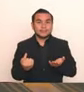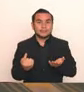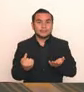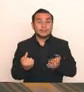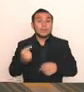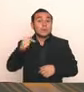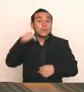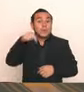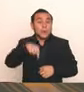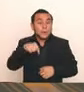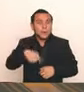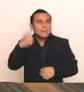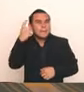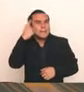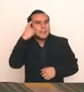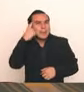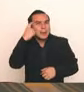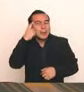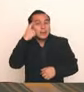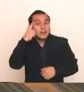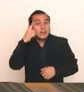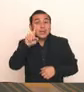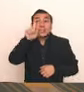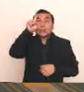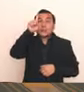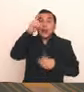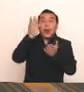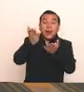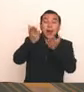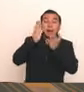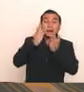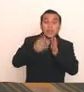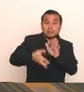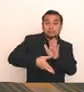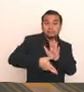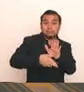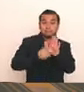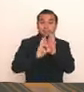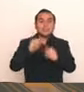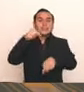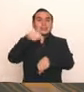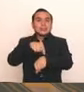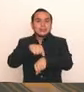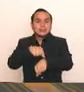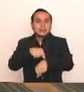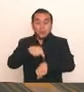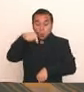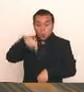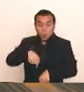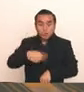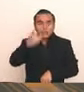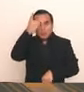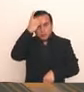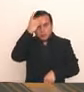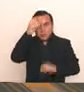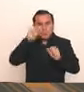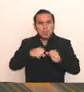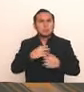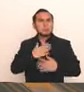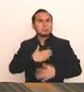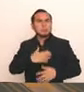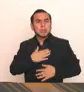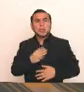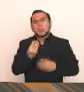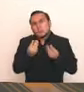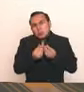pero ahora piense que de repente dios le da la oportunidad retroceder el tiempo y volver a este momento donde usted está tranquilo tal vez con poca comida